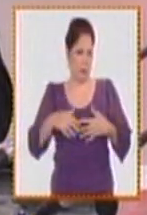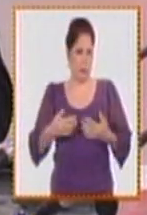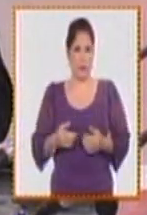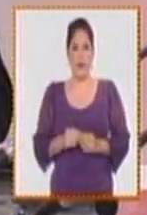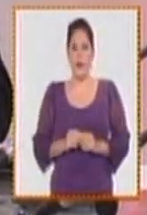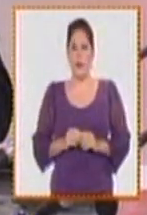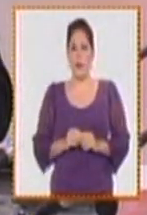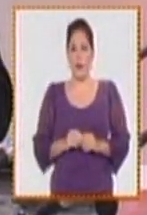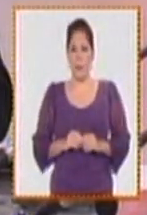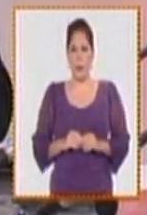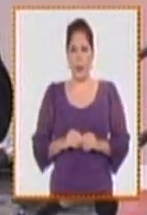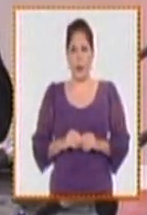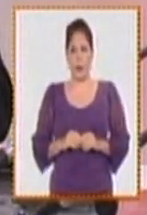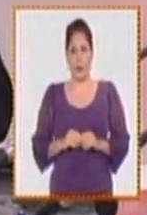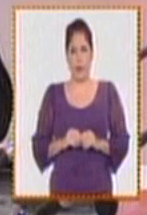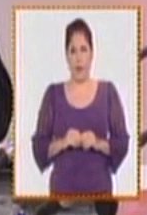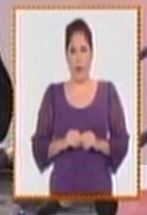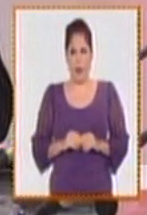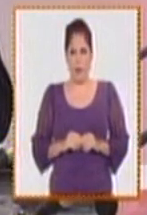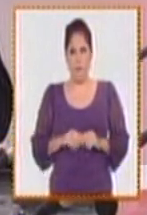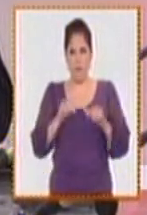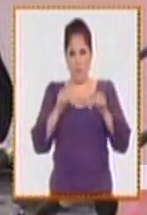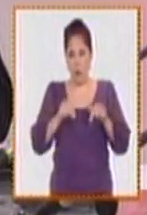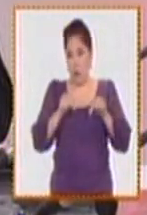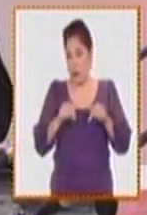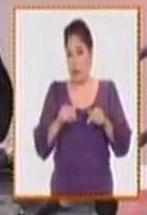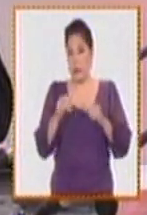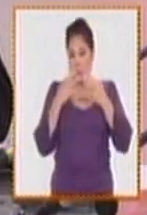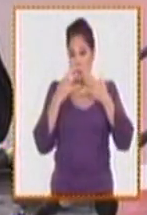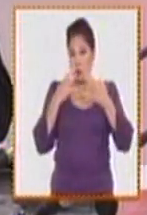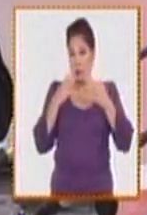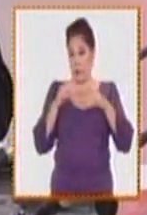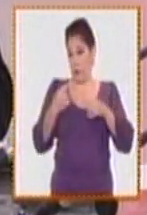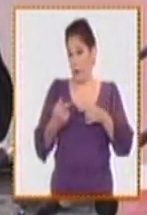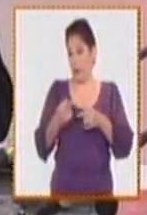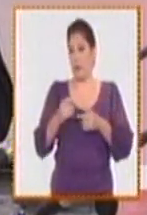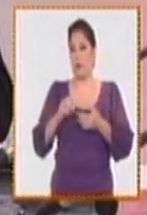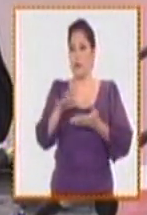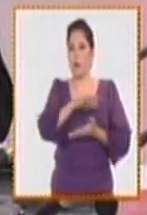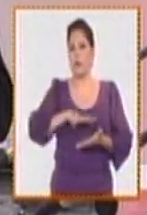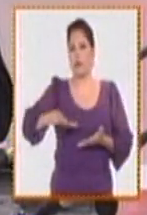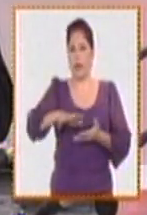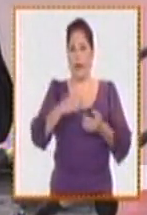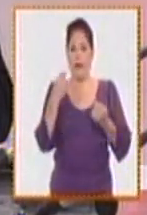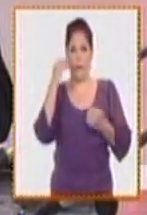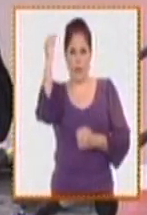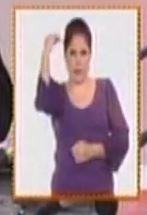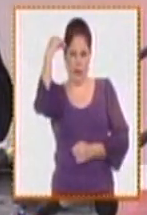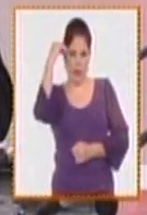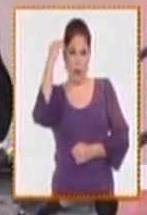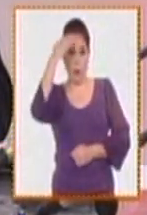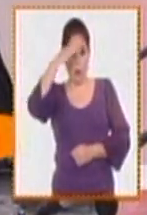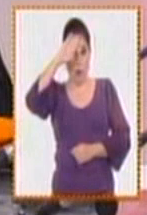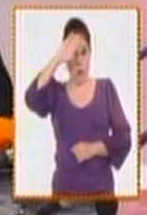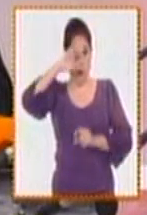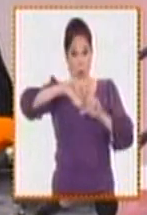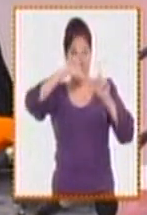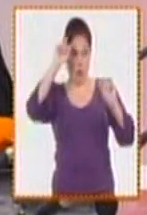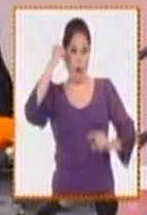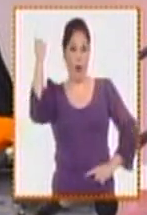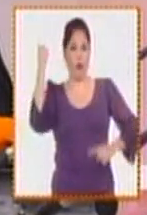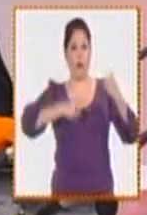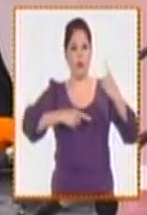un tema creo que debe ser de la máxima atención de toda nuestra sociedad. Cuba contra las drogas es el tema